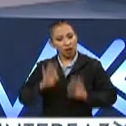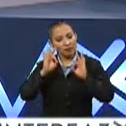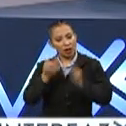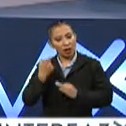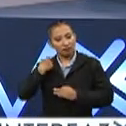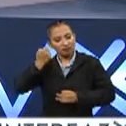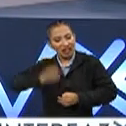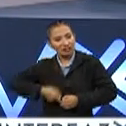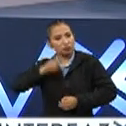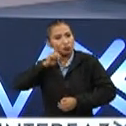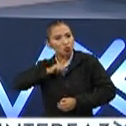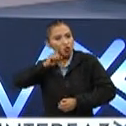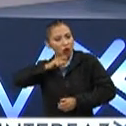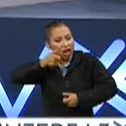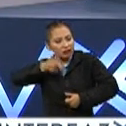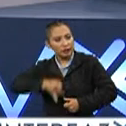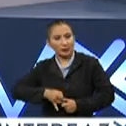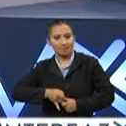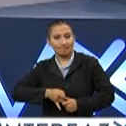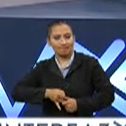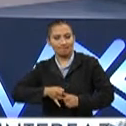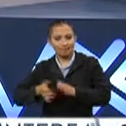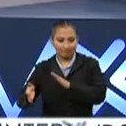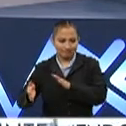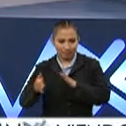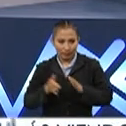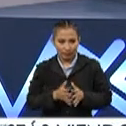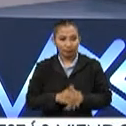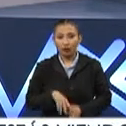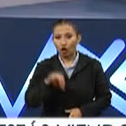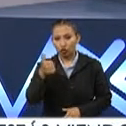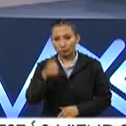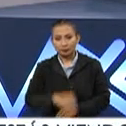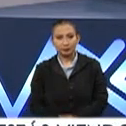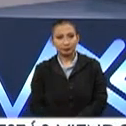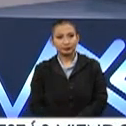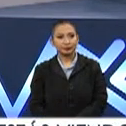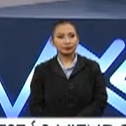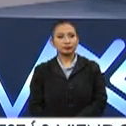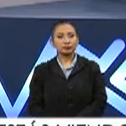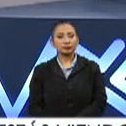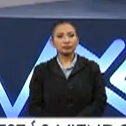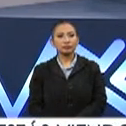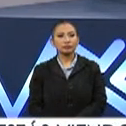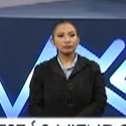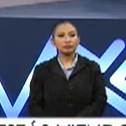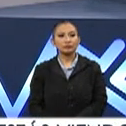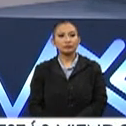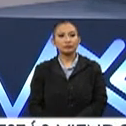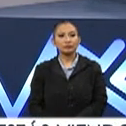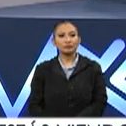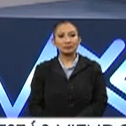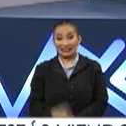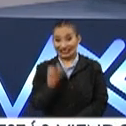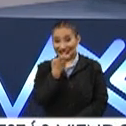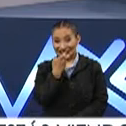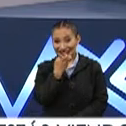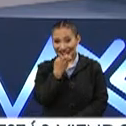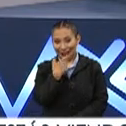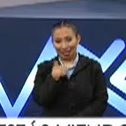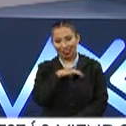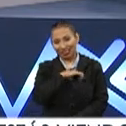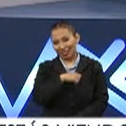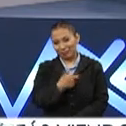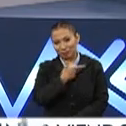de la personalidad que va a adquirir Nahui Olin, ¿no? Vamos a ver la siguiente. ¿A ver otra? Ah, bueno. Esta es de